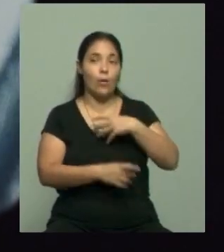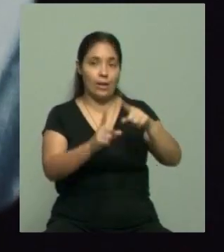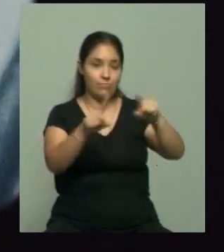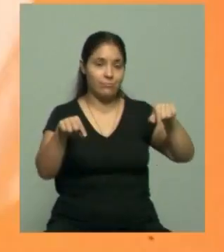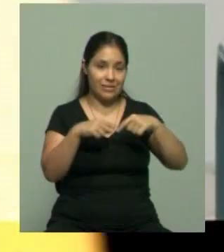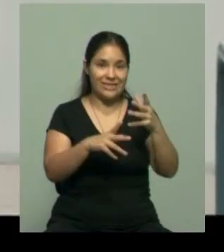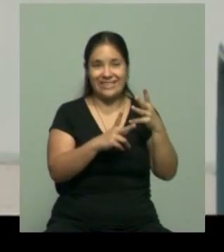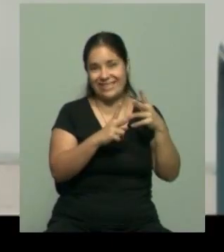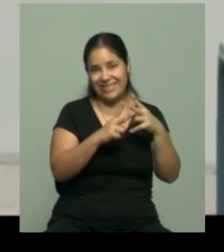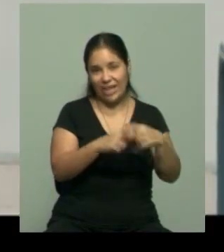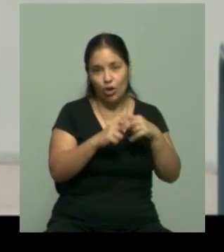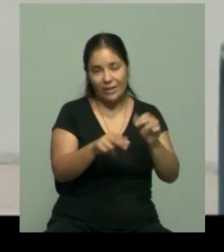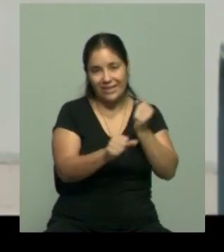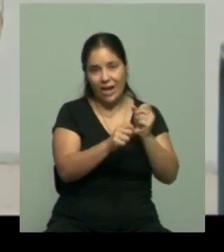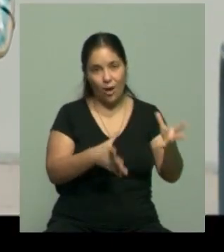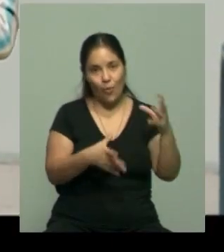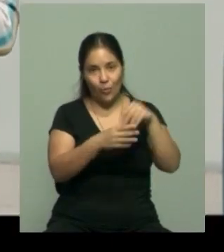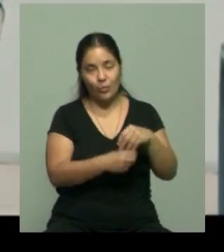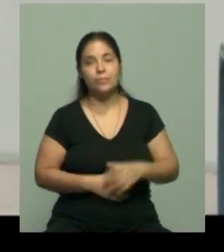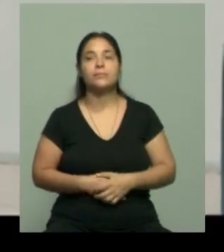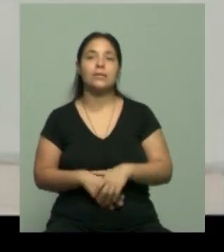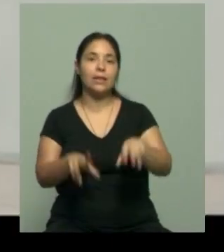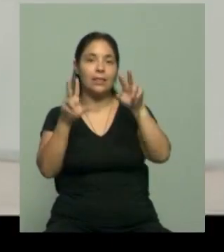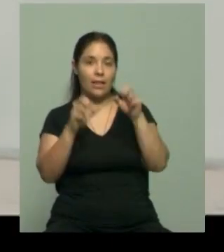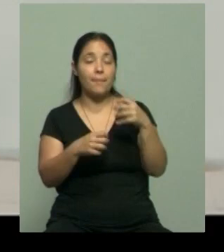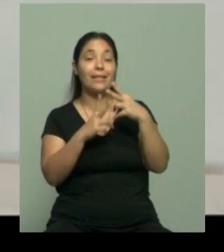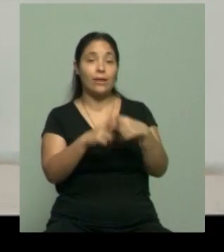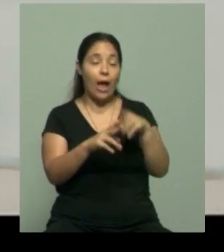tecnología. Bien, y esto, el acceso a la tecnología